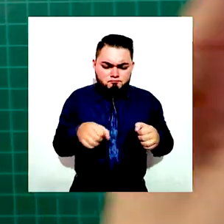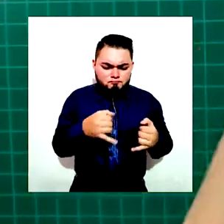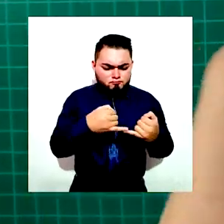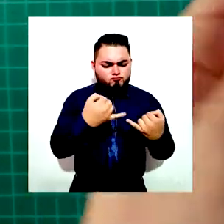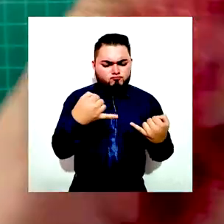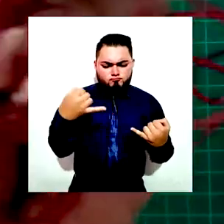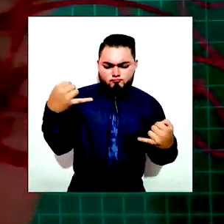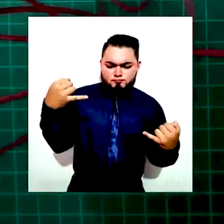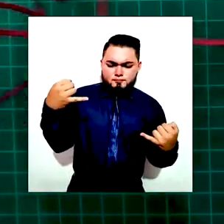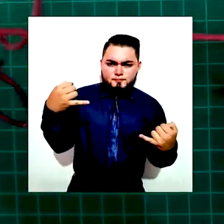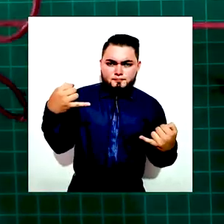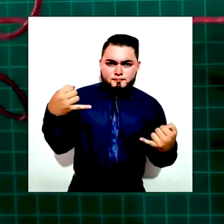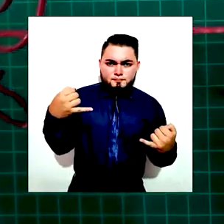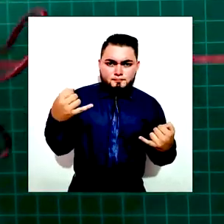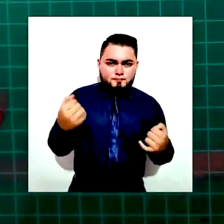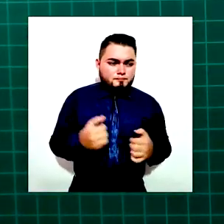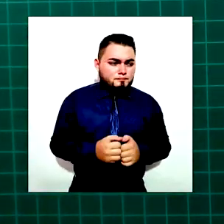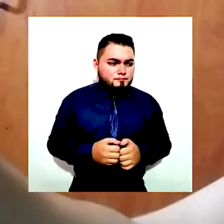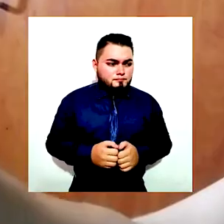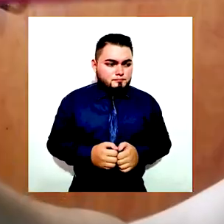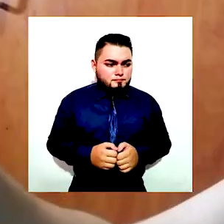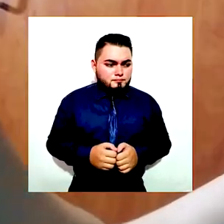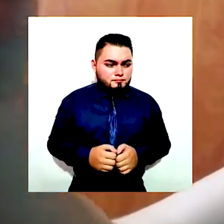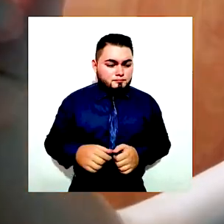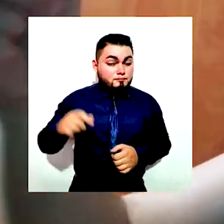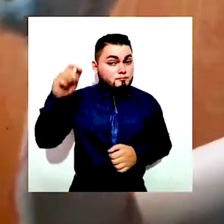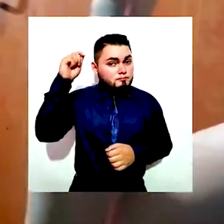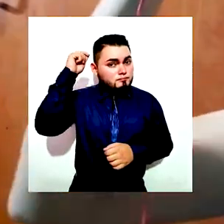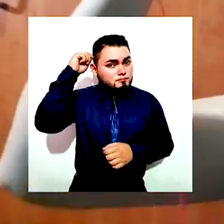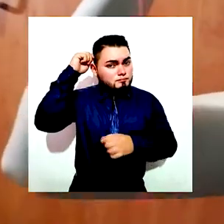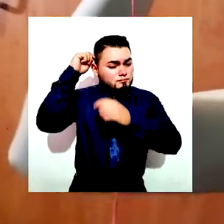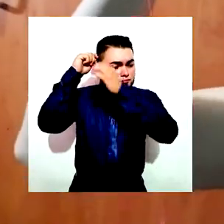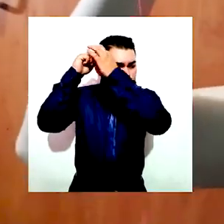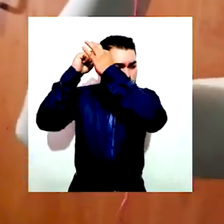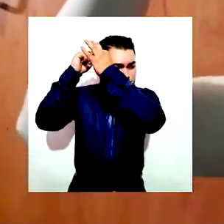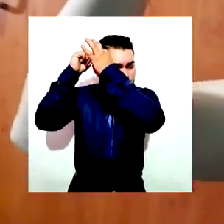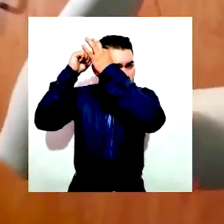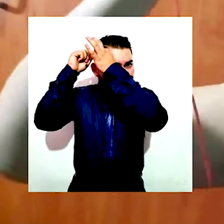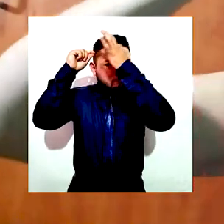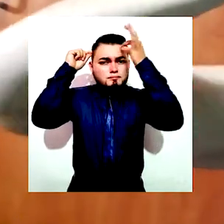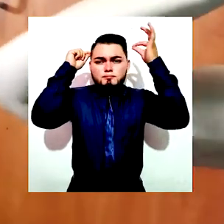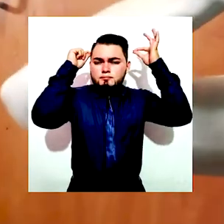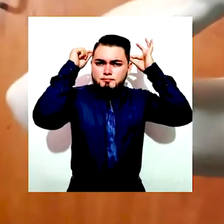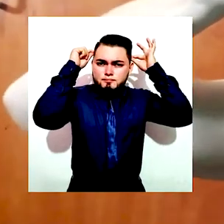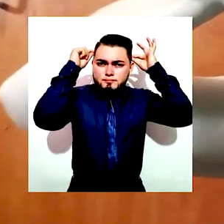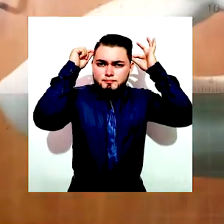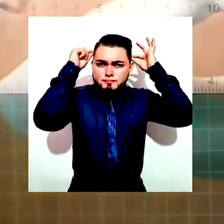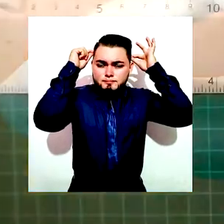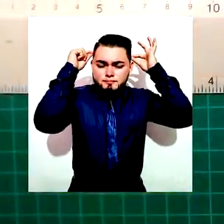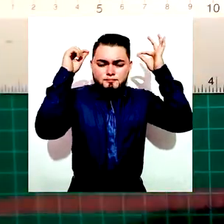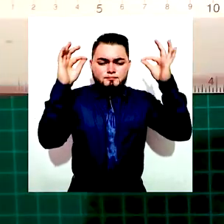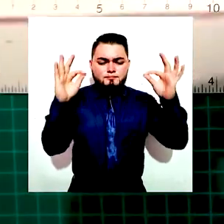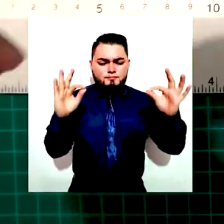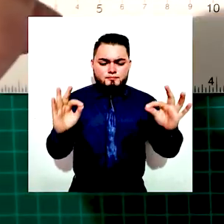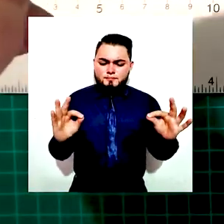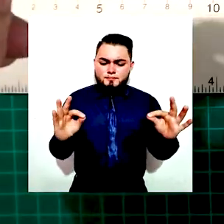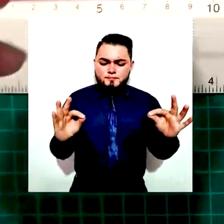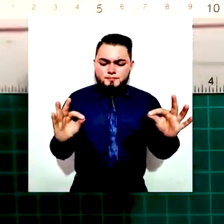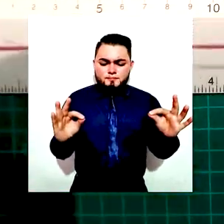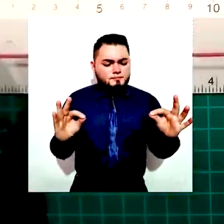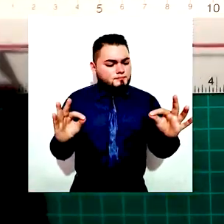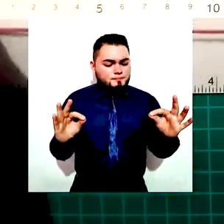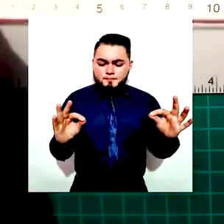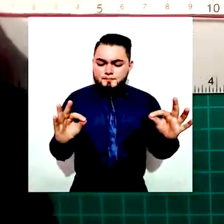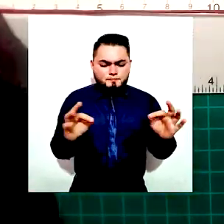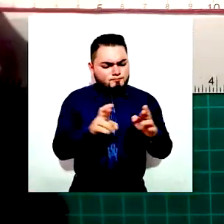toma un cordel y colócalo desde este punto de tu cabeza hasta este. Luego mide